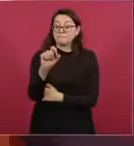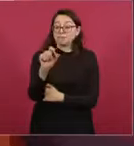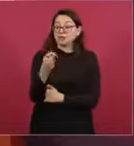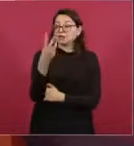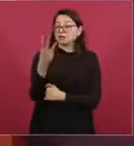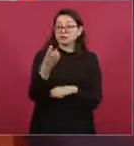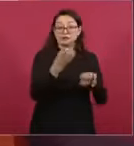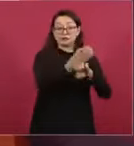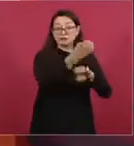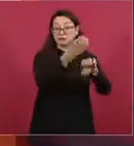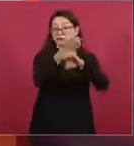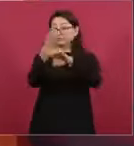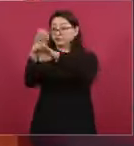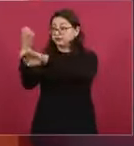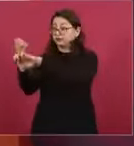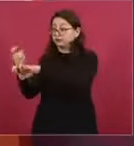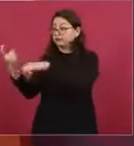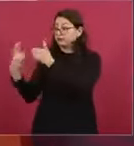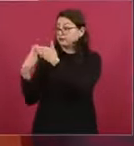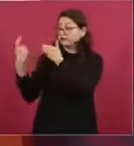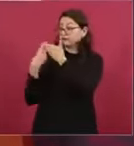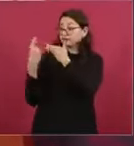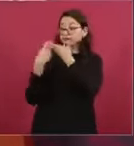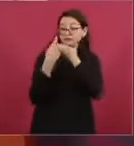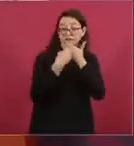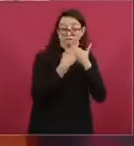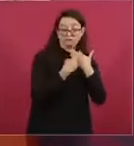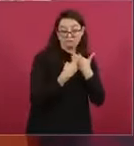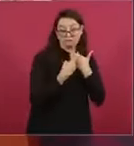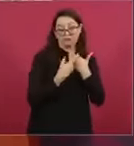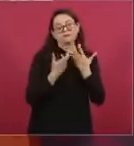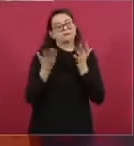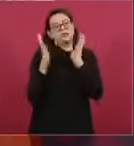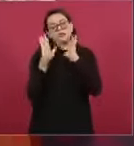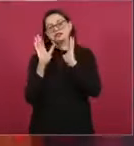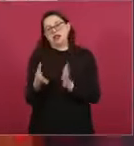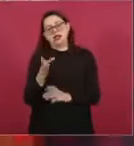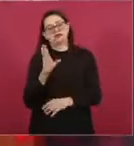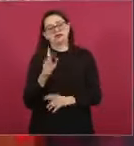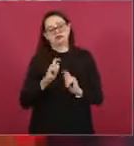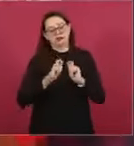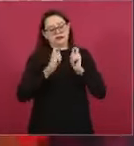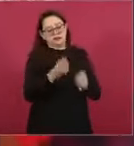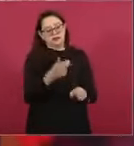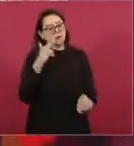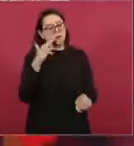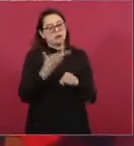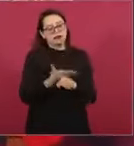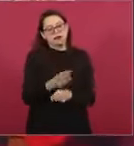que llega la Coca-Cola y la Sabrita